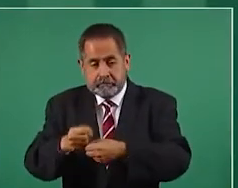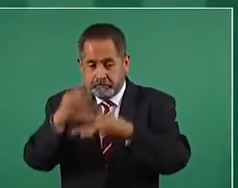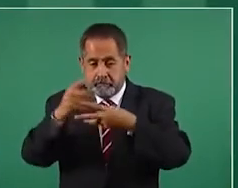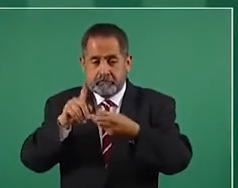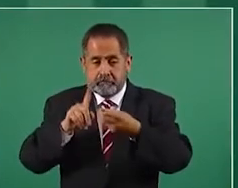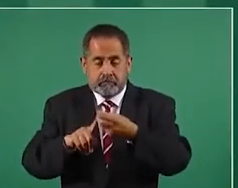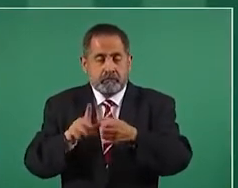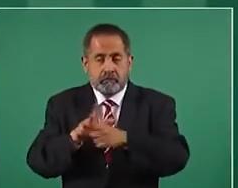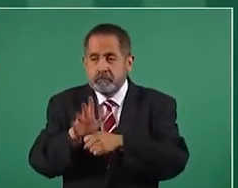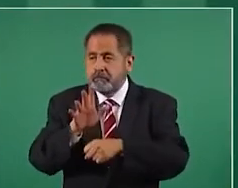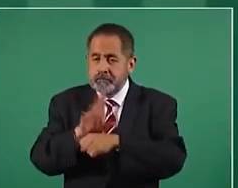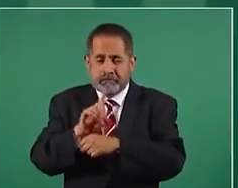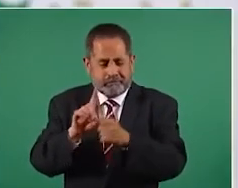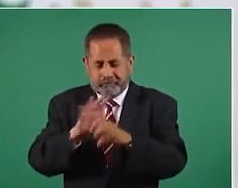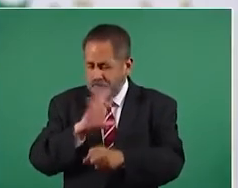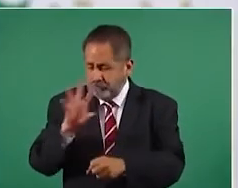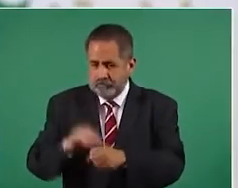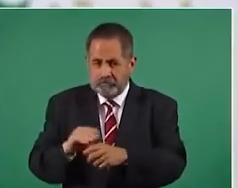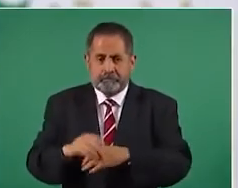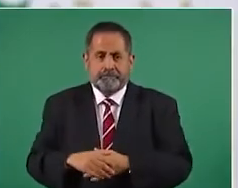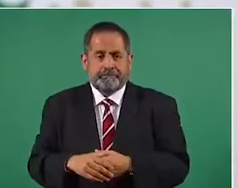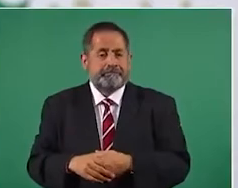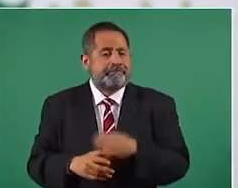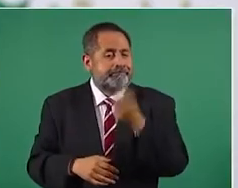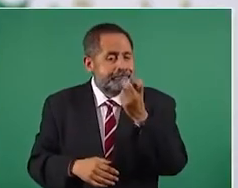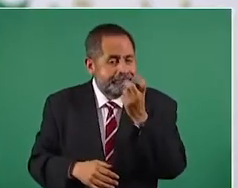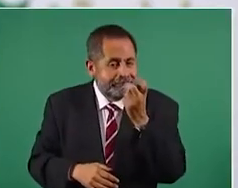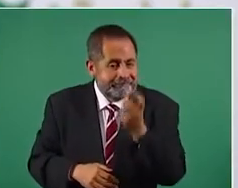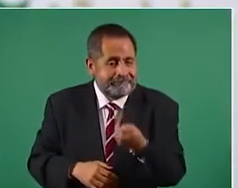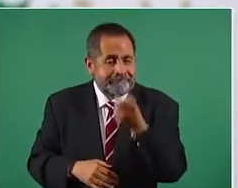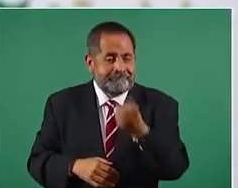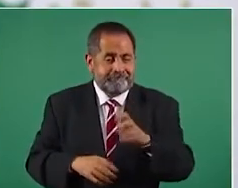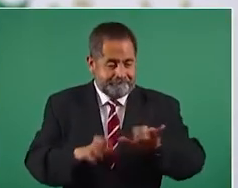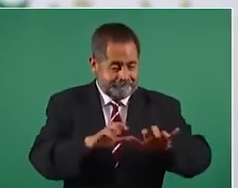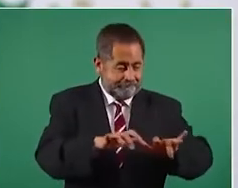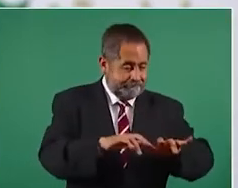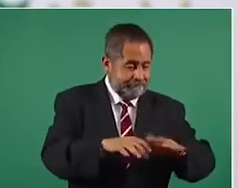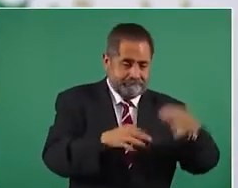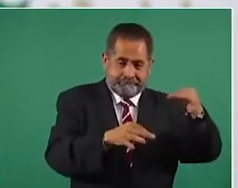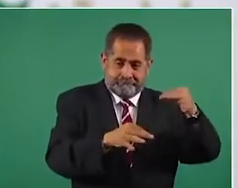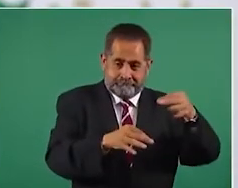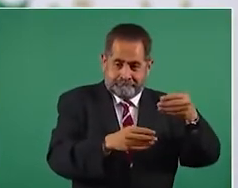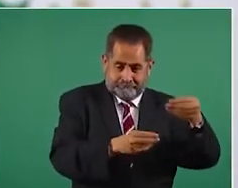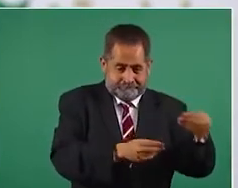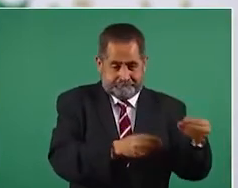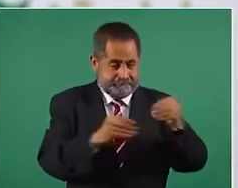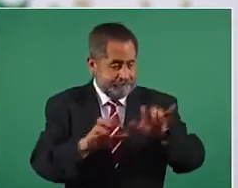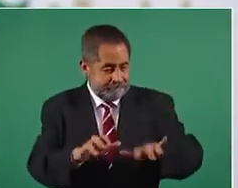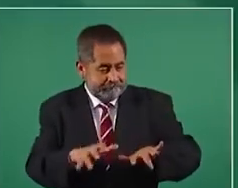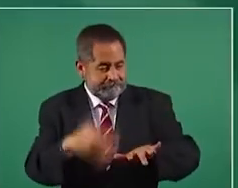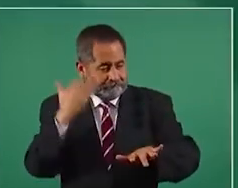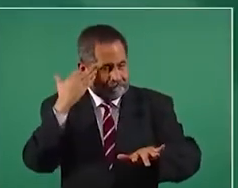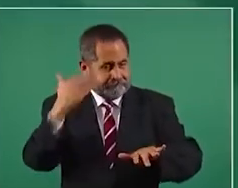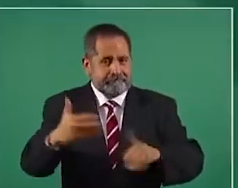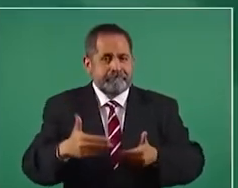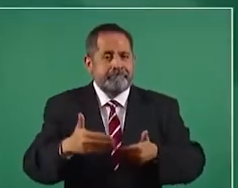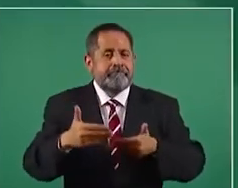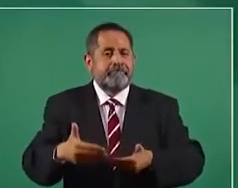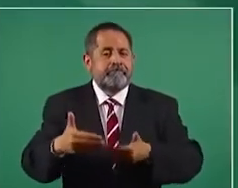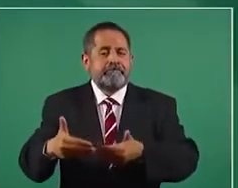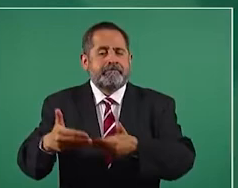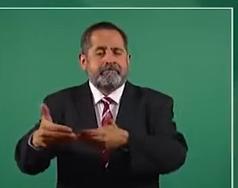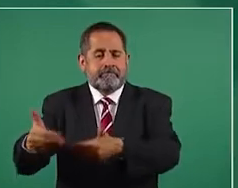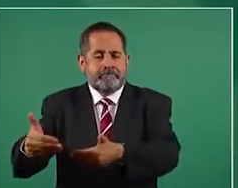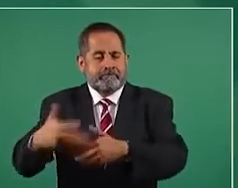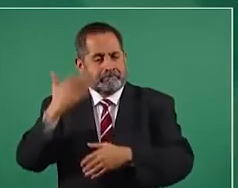vacunó, con qué se vacunó. Eso, ese proceso de registro de la papeleta a la captura, se va